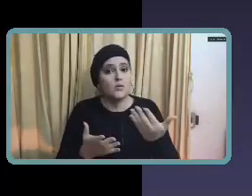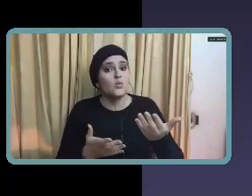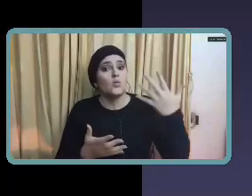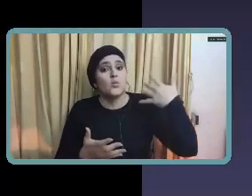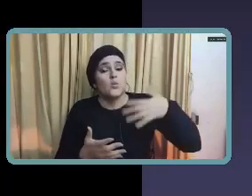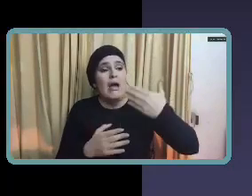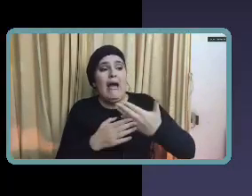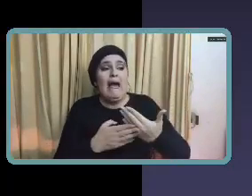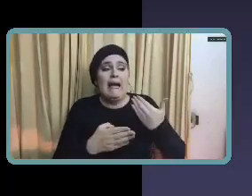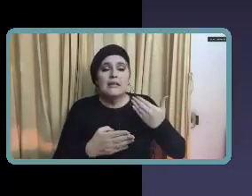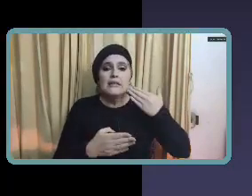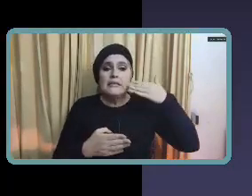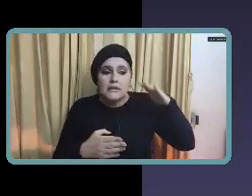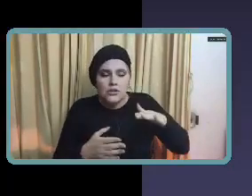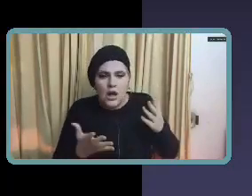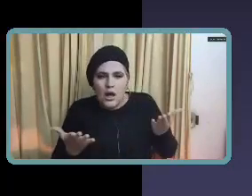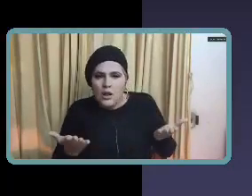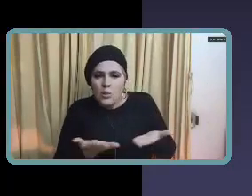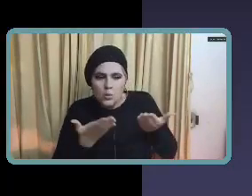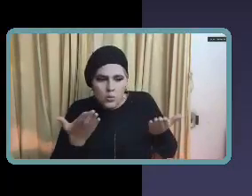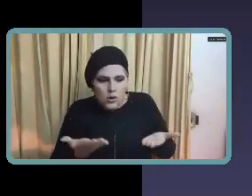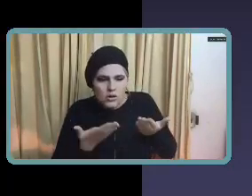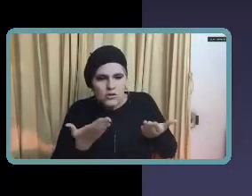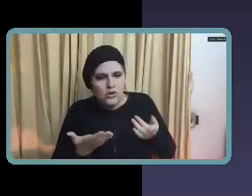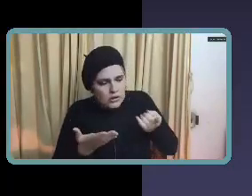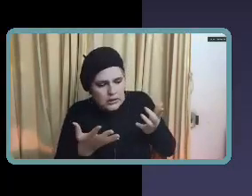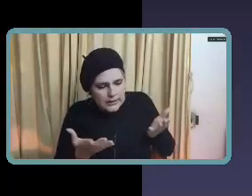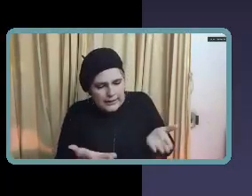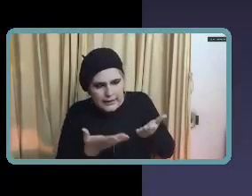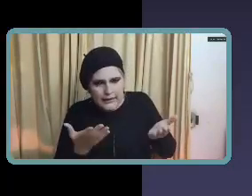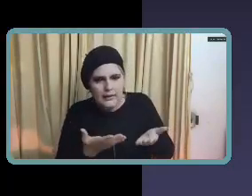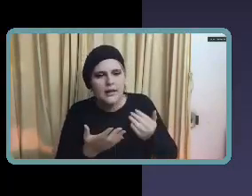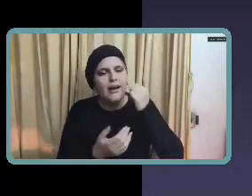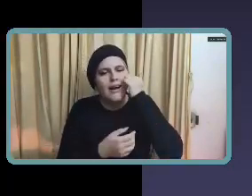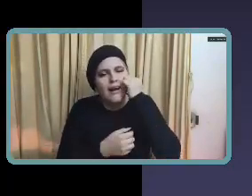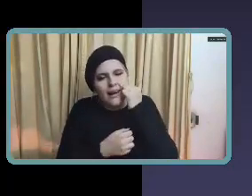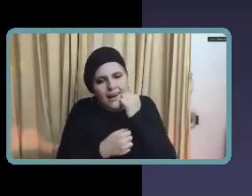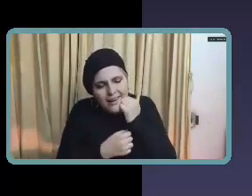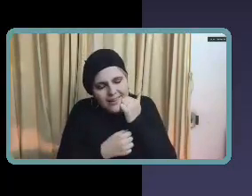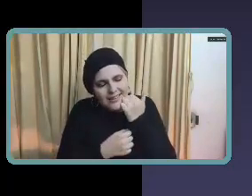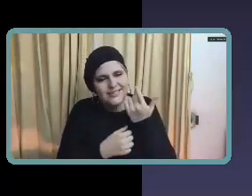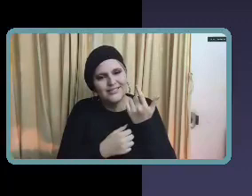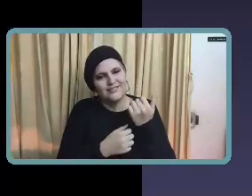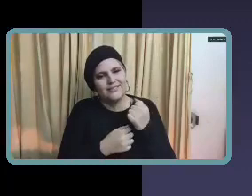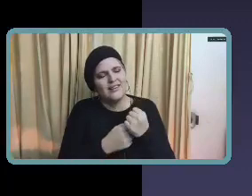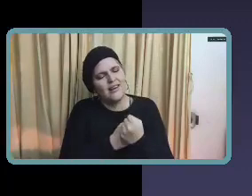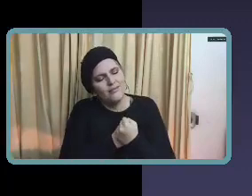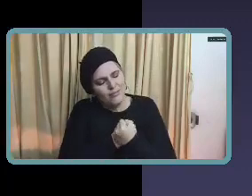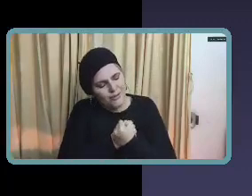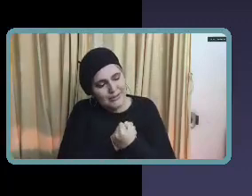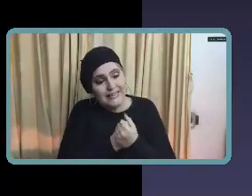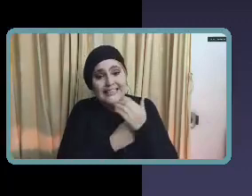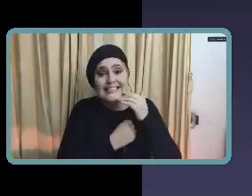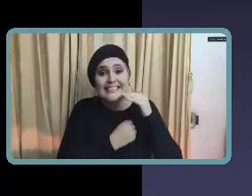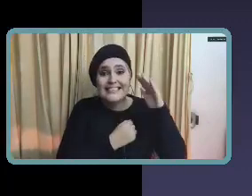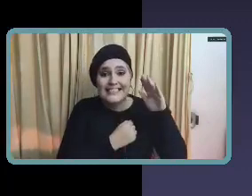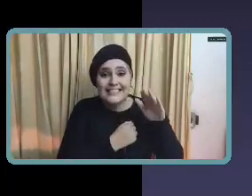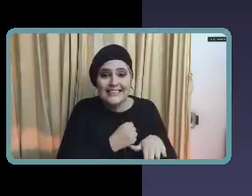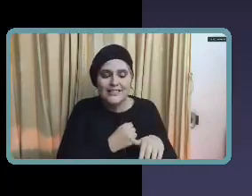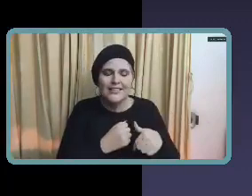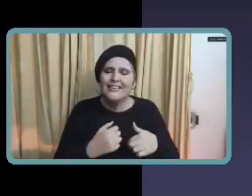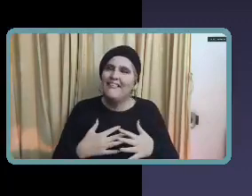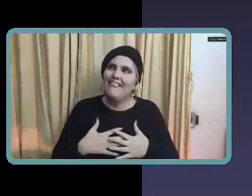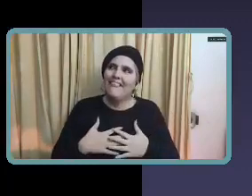también la estimulación, hacerla de una manera amorosa, de una manera en que el niño la pase bien, en que el